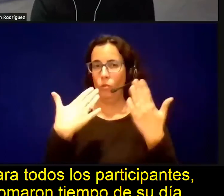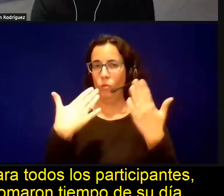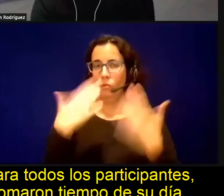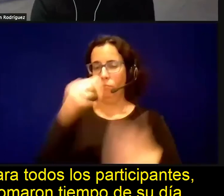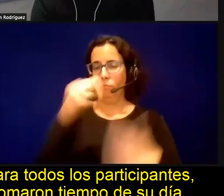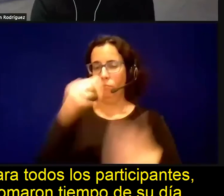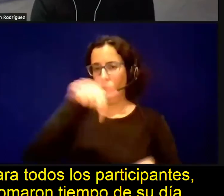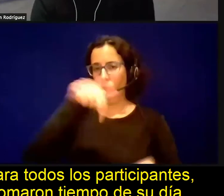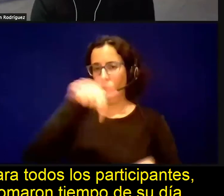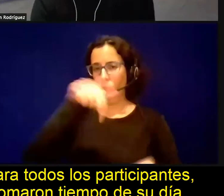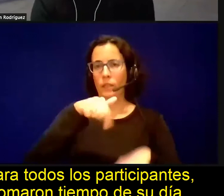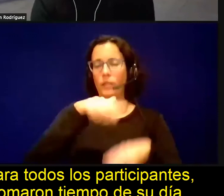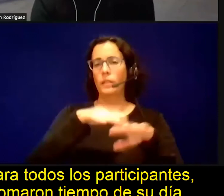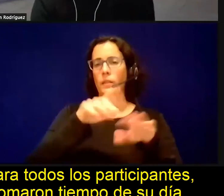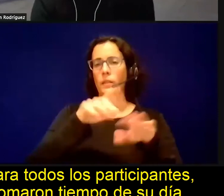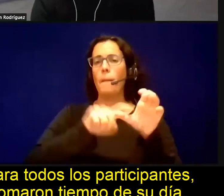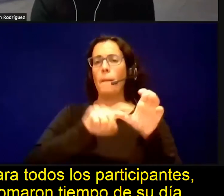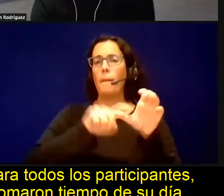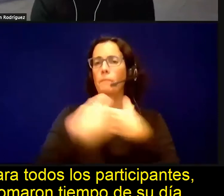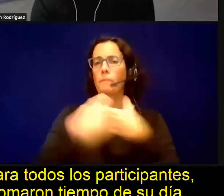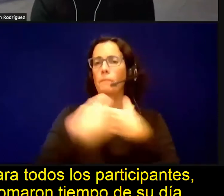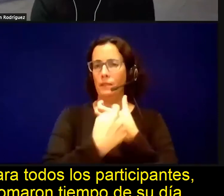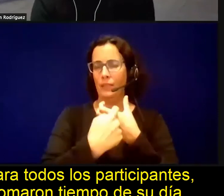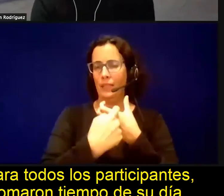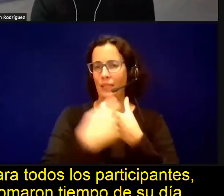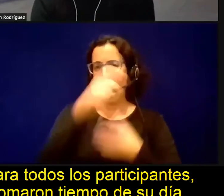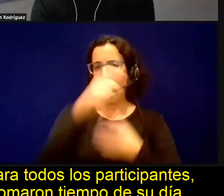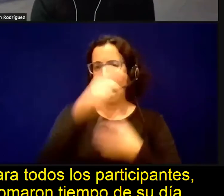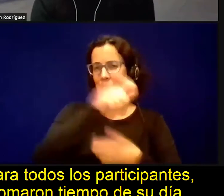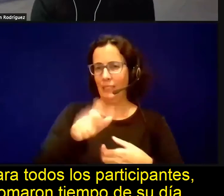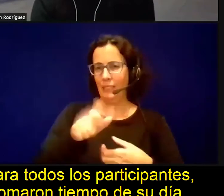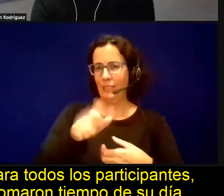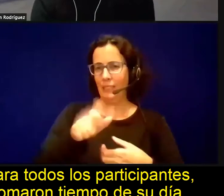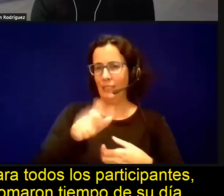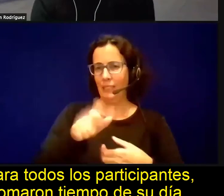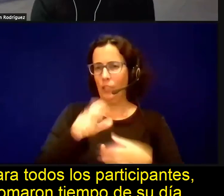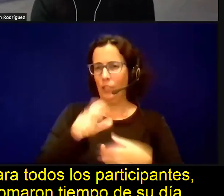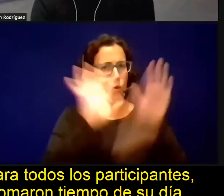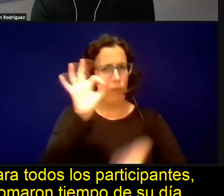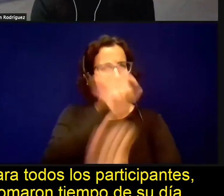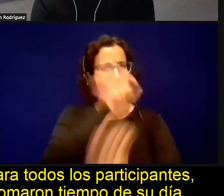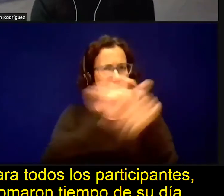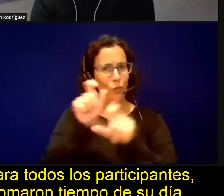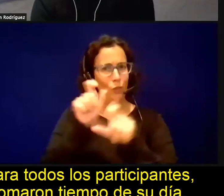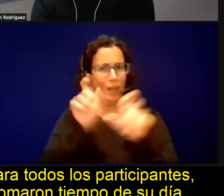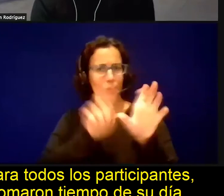que teníamos casi 80, 90 personas que se unieron, que tomaron tiempo